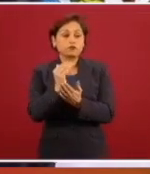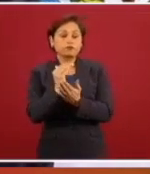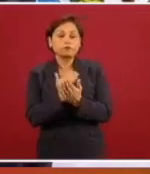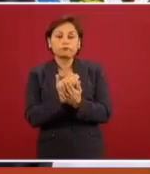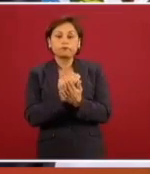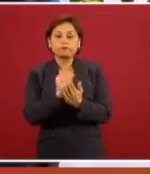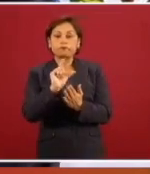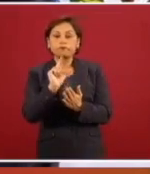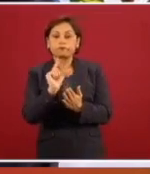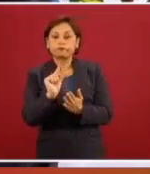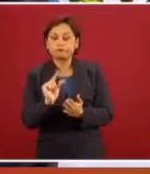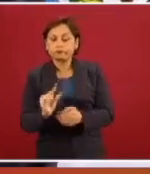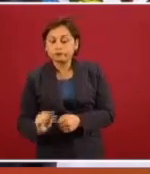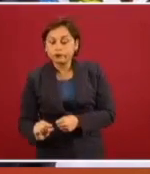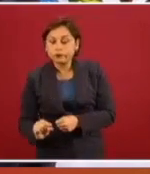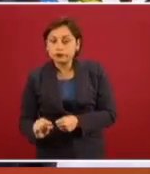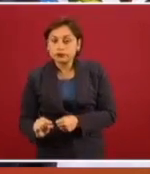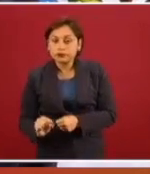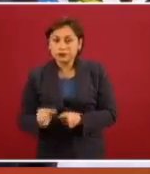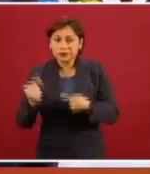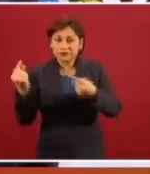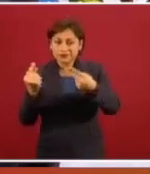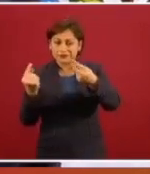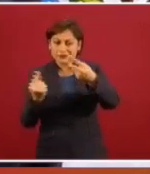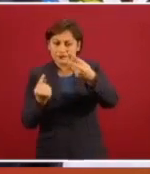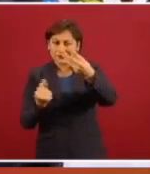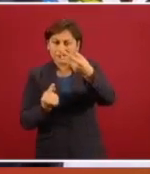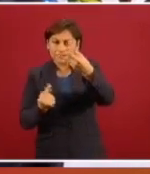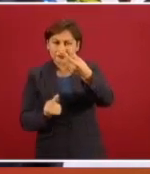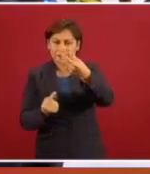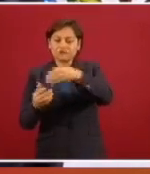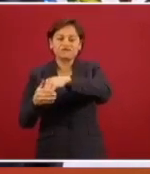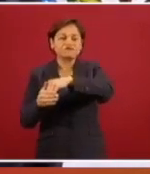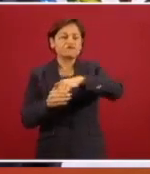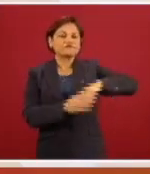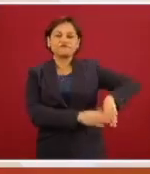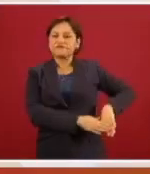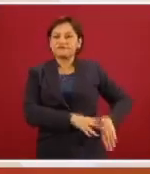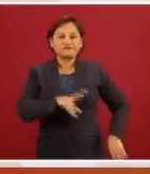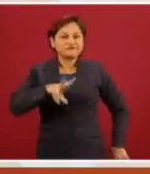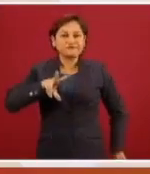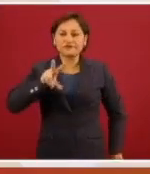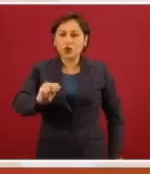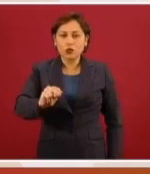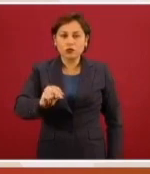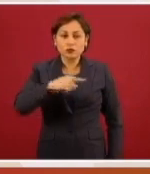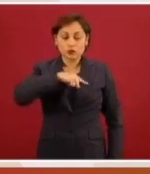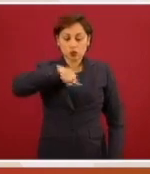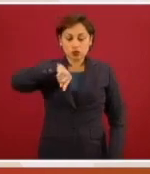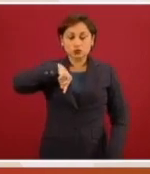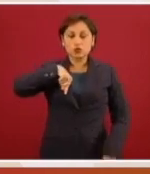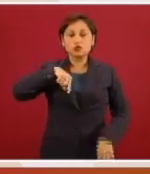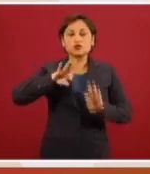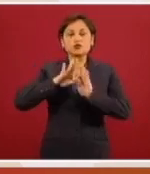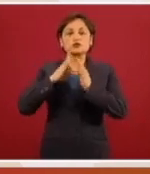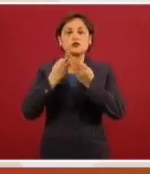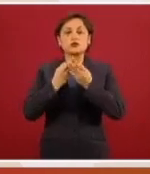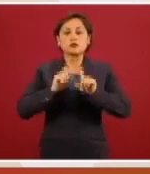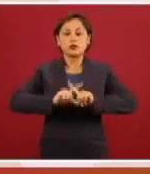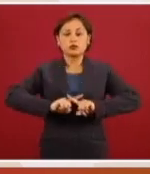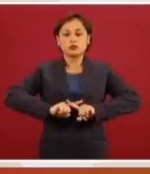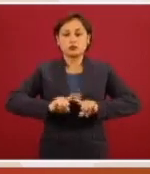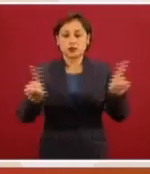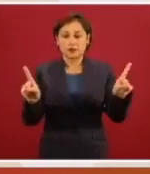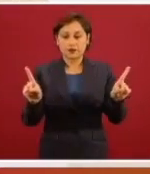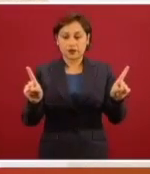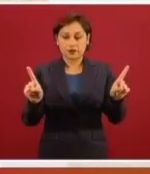Ahora ya no va a ser así, ya no es de esa forma, ya no